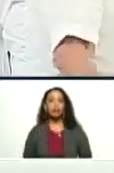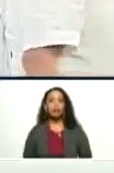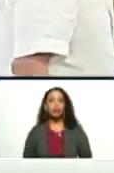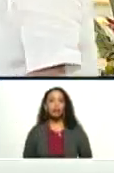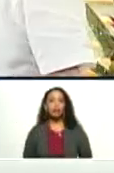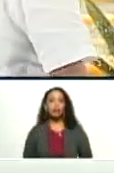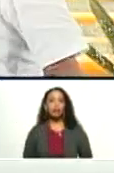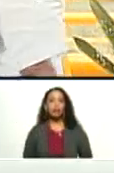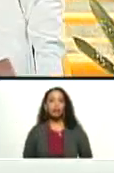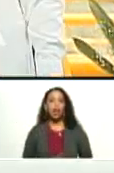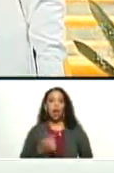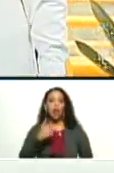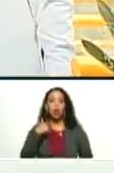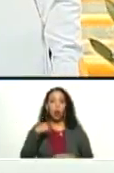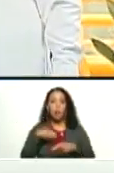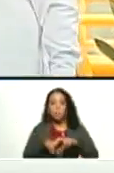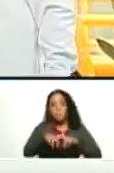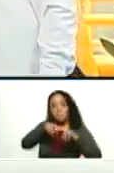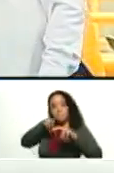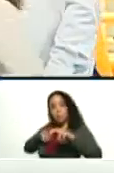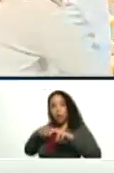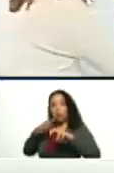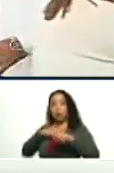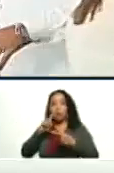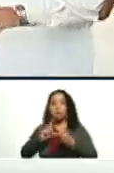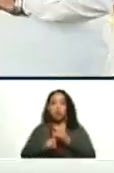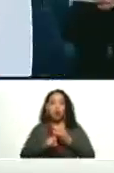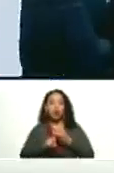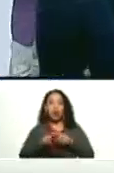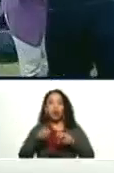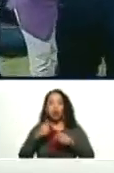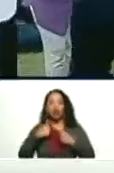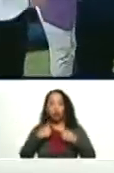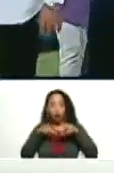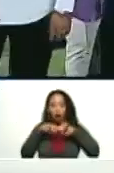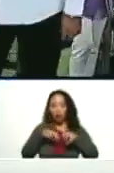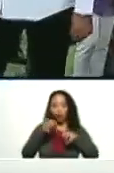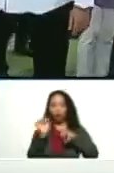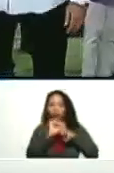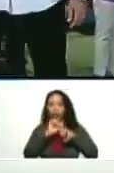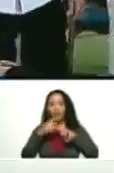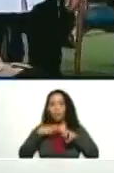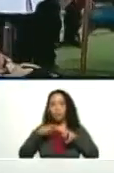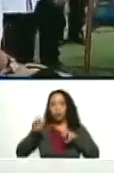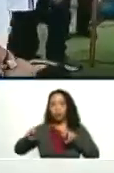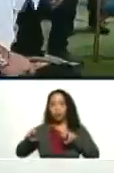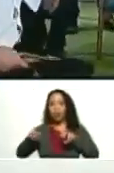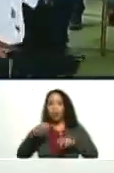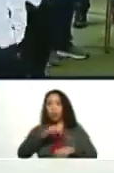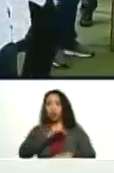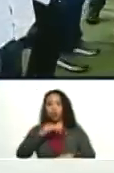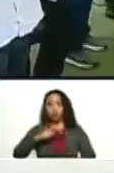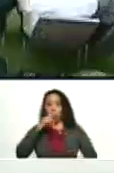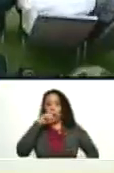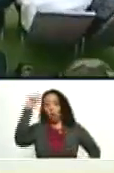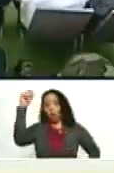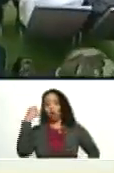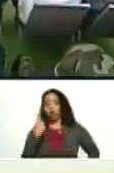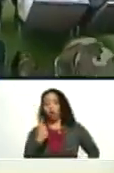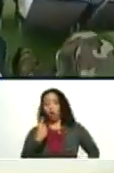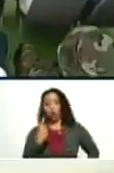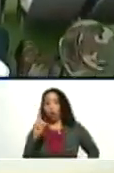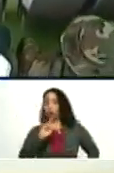Traía de copilota a Silita, la bonita, super Silita. Super Bigote no puede andar solo. Super